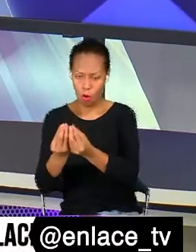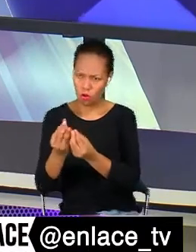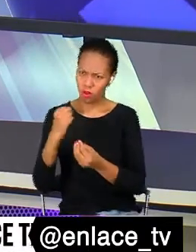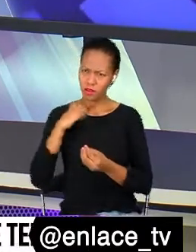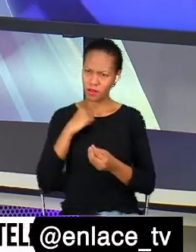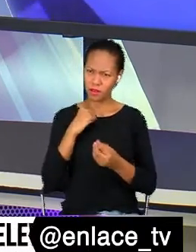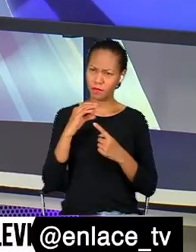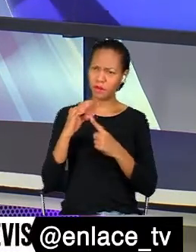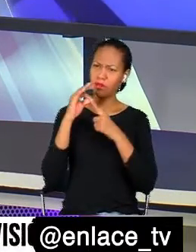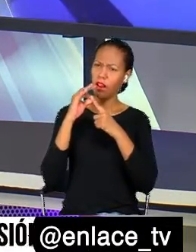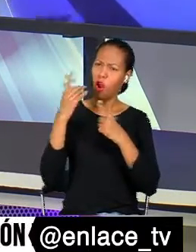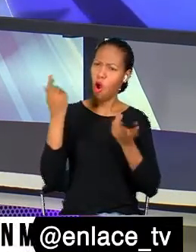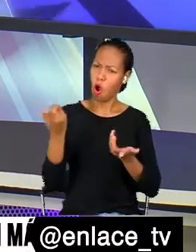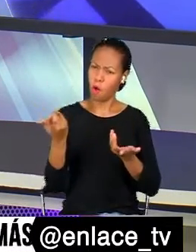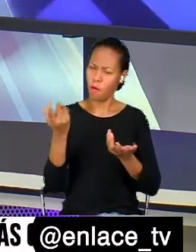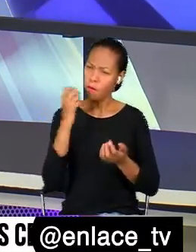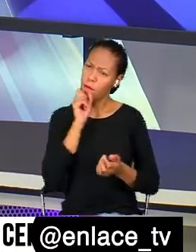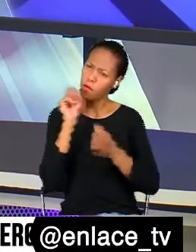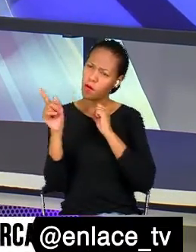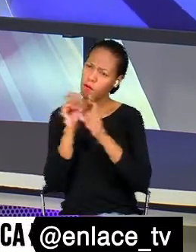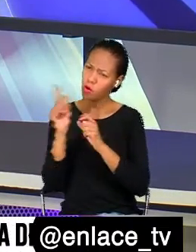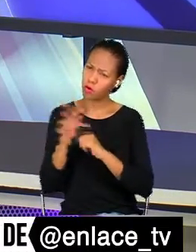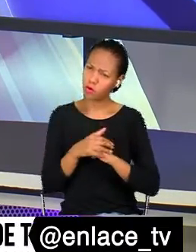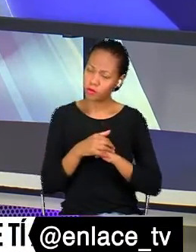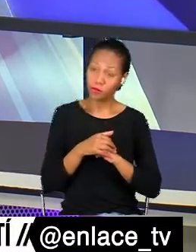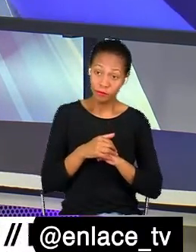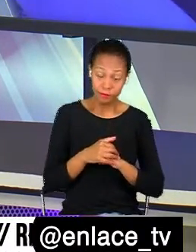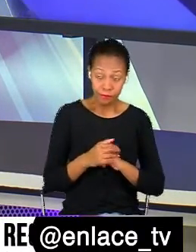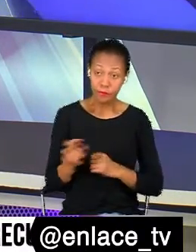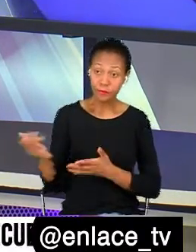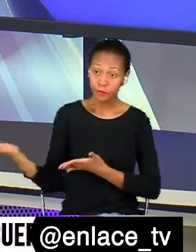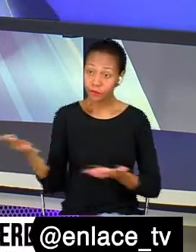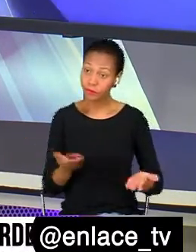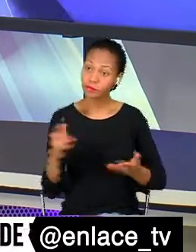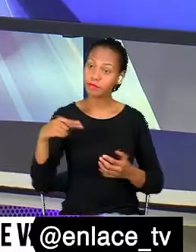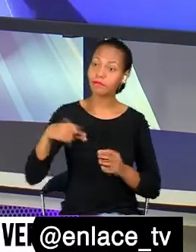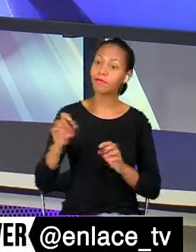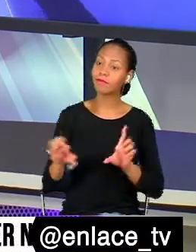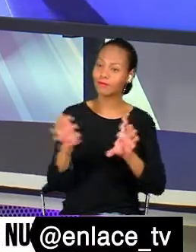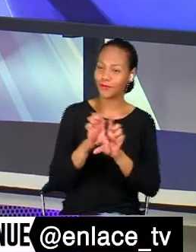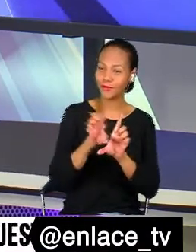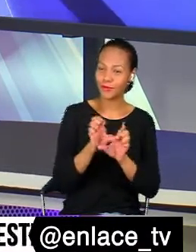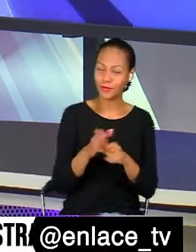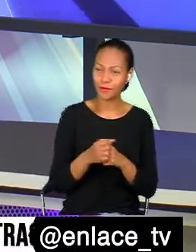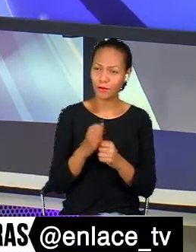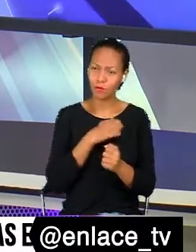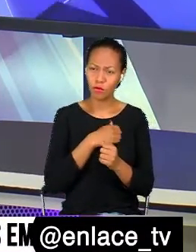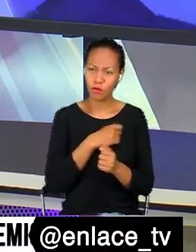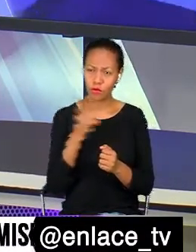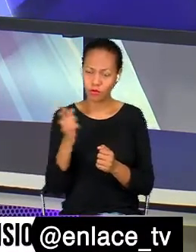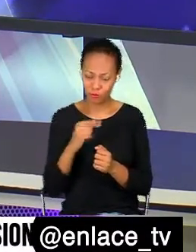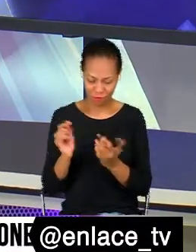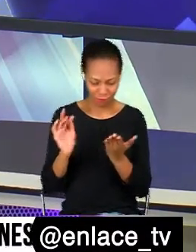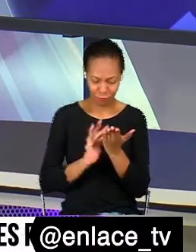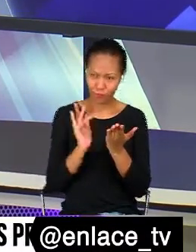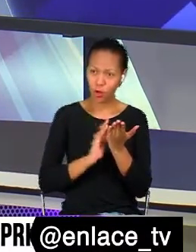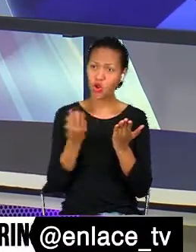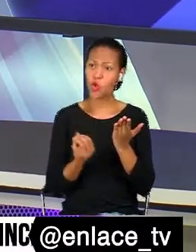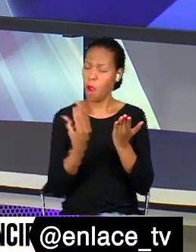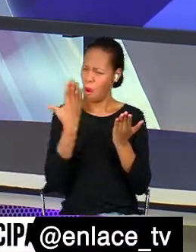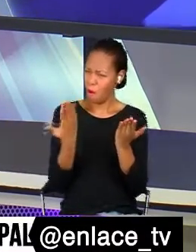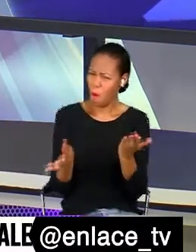los dispositivos móviles. Coronel, muy buenas tardes para usted. Bienvenido a Enlace Noticias. Hablemos de esta app que llega ahora a los celulares